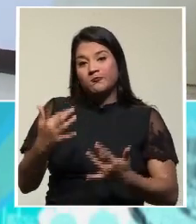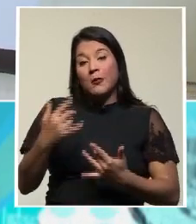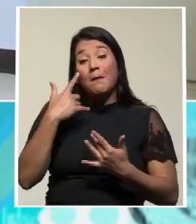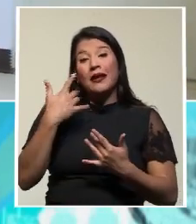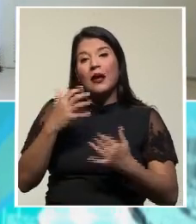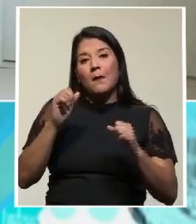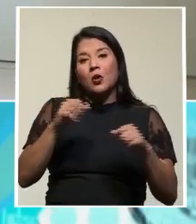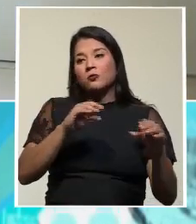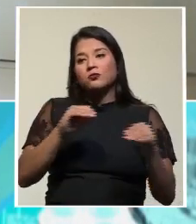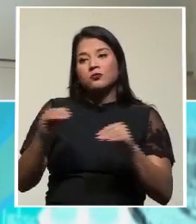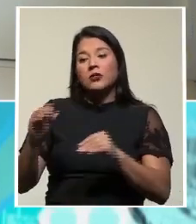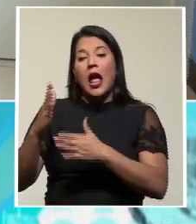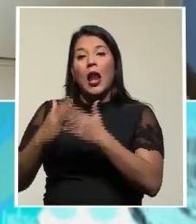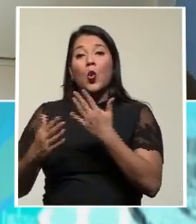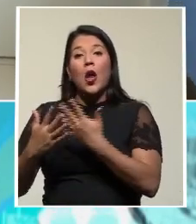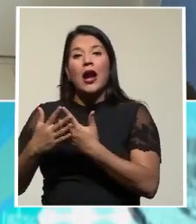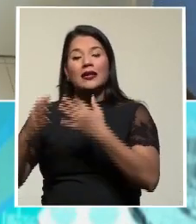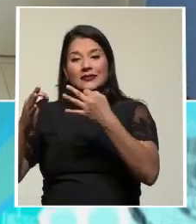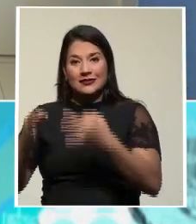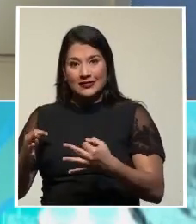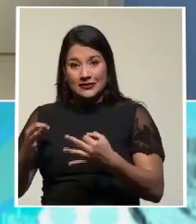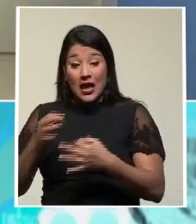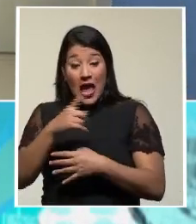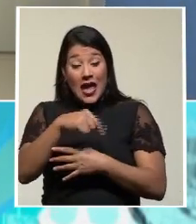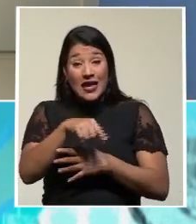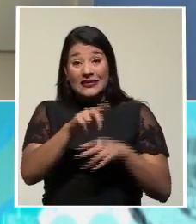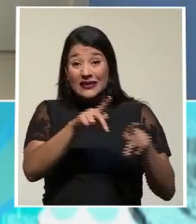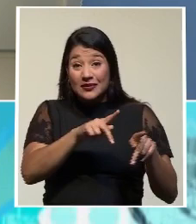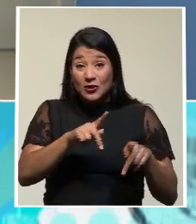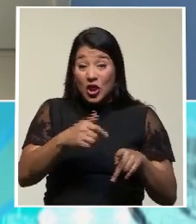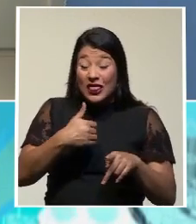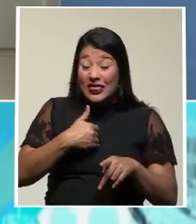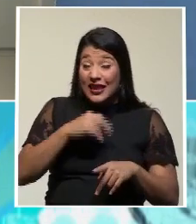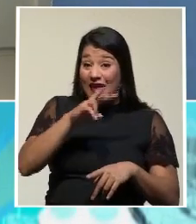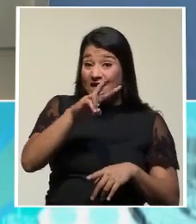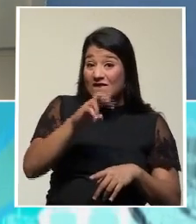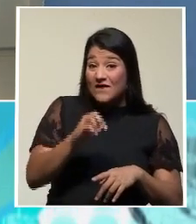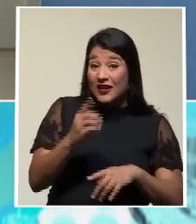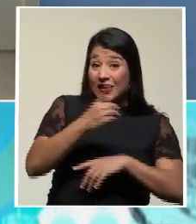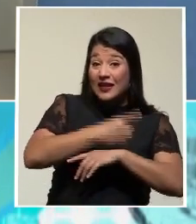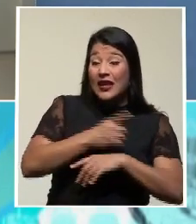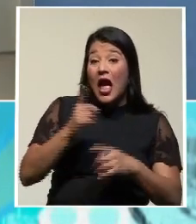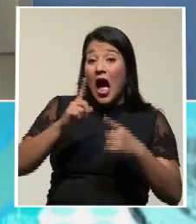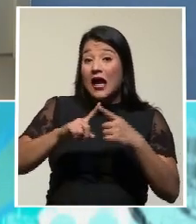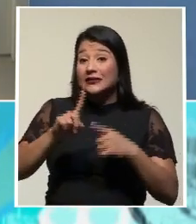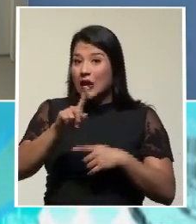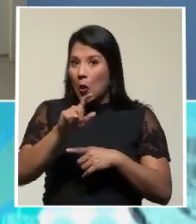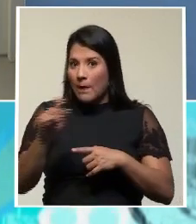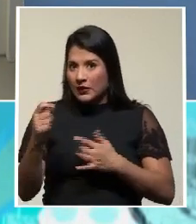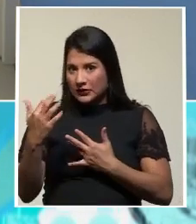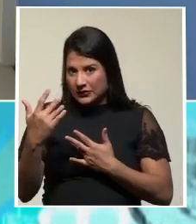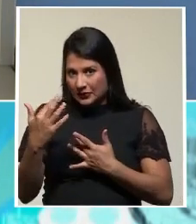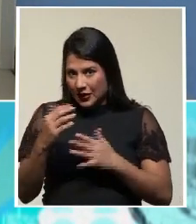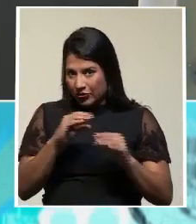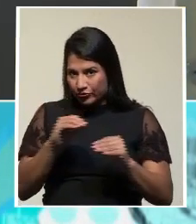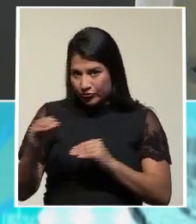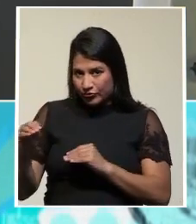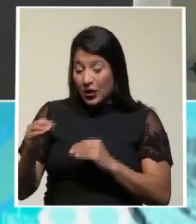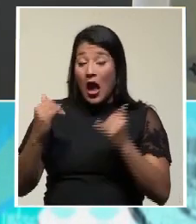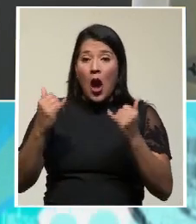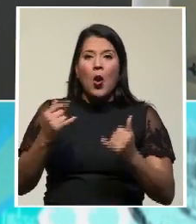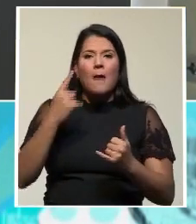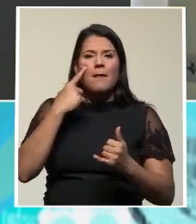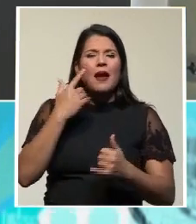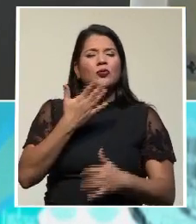trasladados a algún centro penitenciario, personas que llevan desde 20 días, incluso casi un mes. Veamos lo que